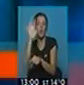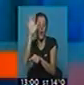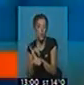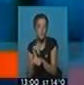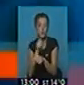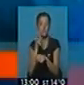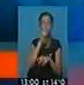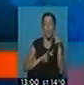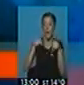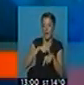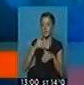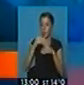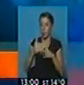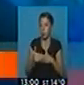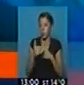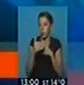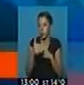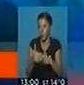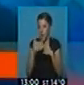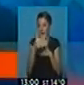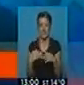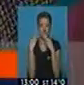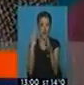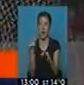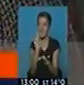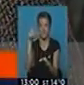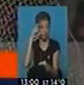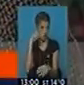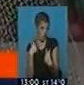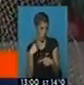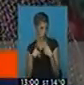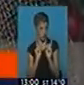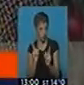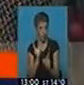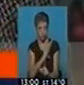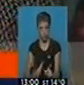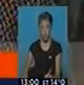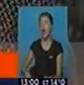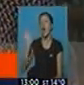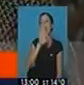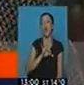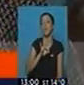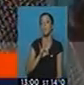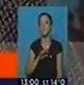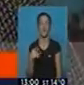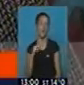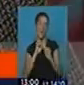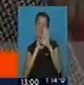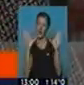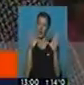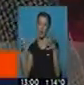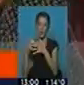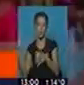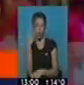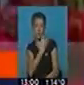de tortuga, ¿no? Para tratar de llegar hasta enero. Para poder seguir gobernando. Porque y si no, que quede el vicepresidente. Es que, no, pero lo que es claro es que a la oposición no le interesa